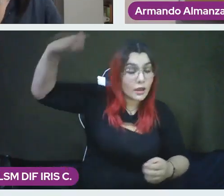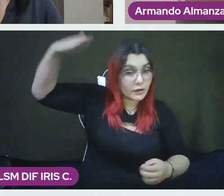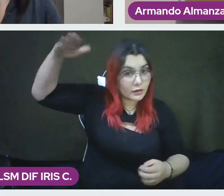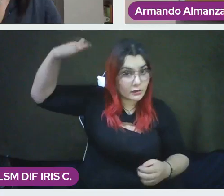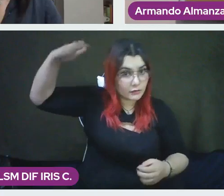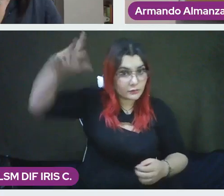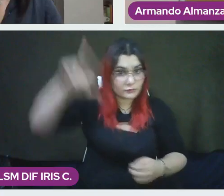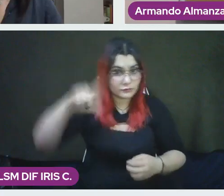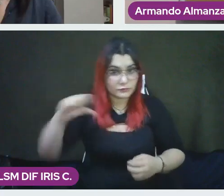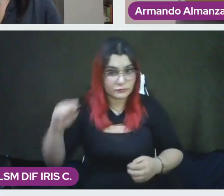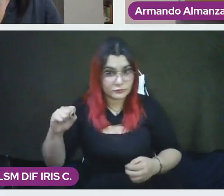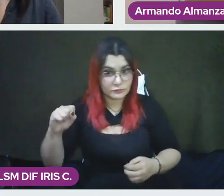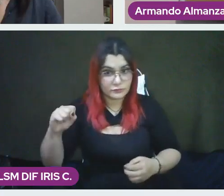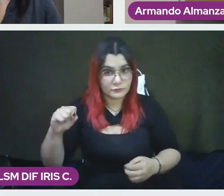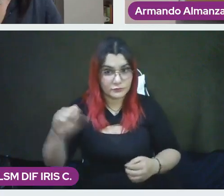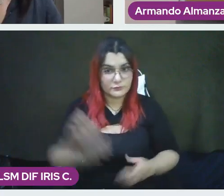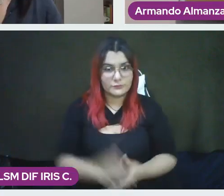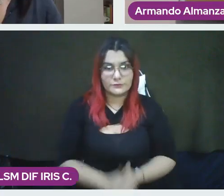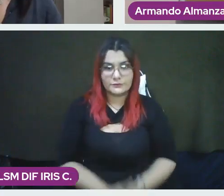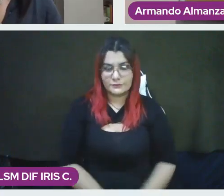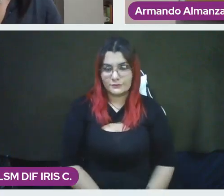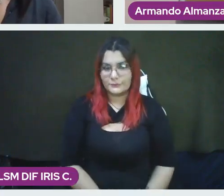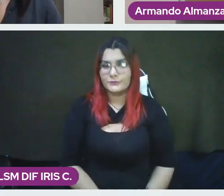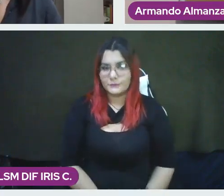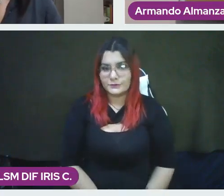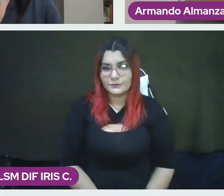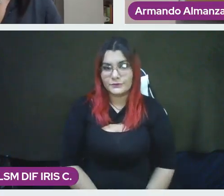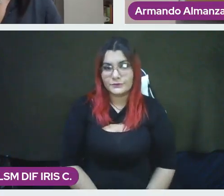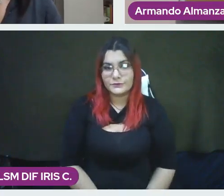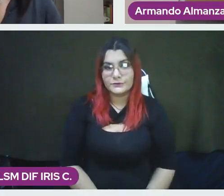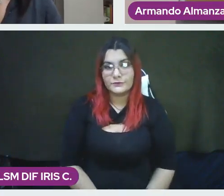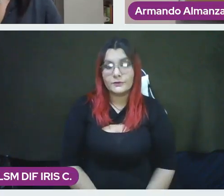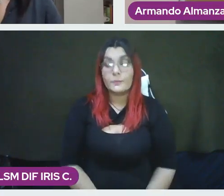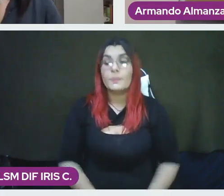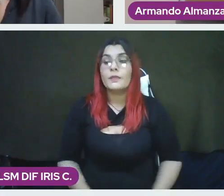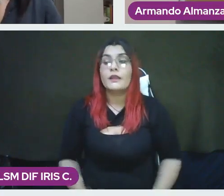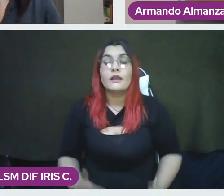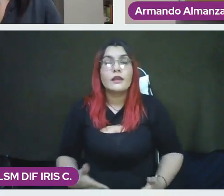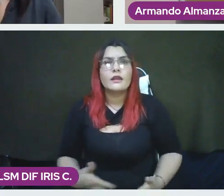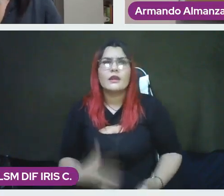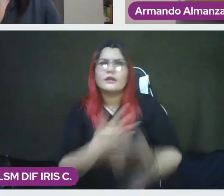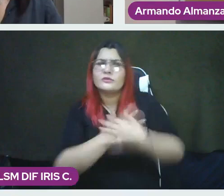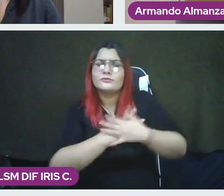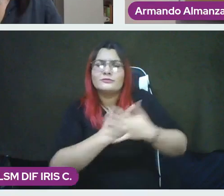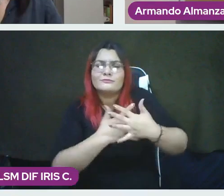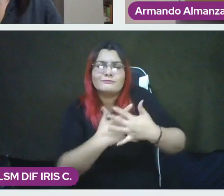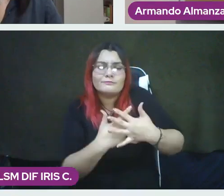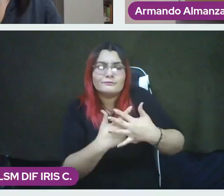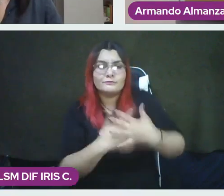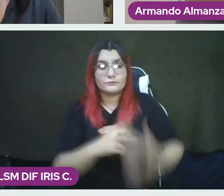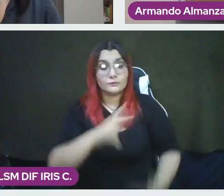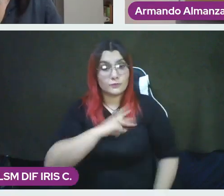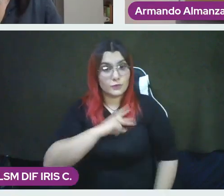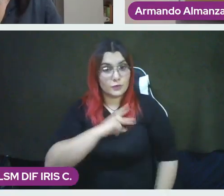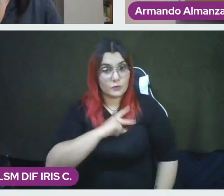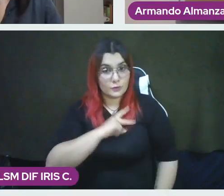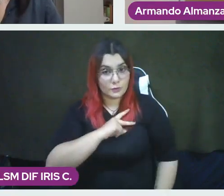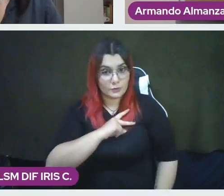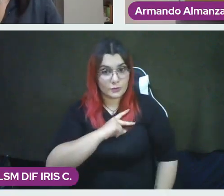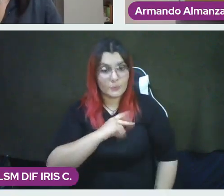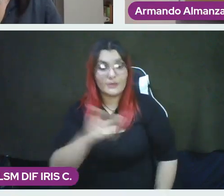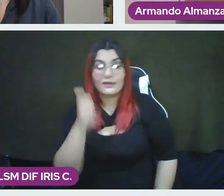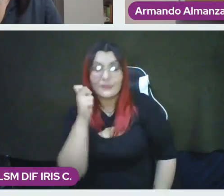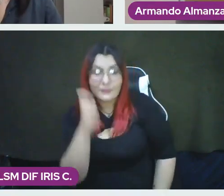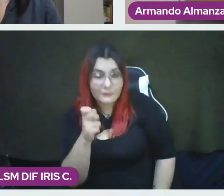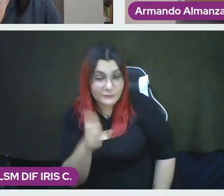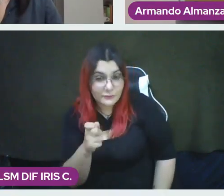Decía Freud que el autoestima era la mirada de mi madre puesta en mí. Es decir, cómo me